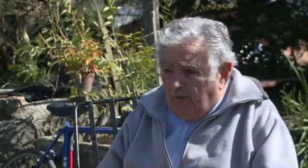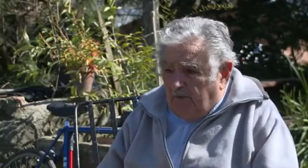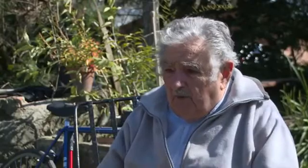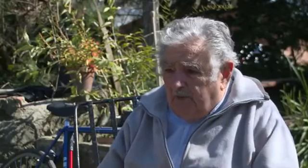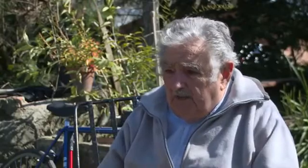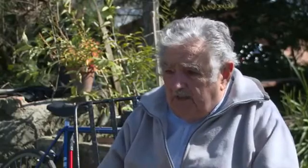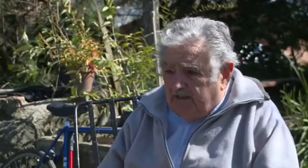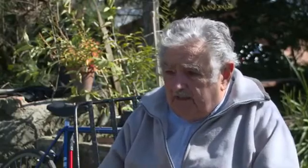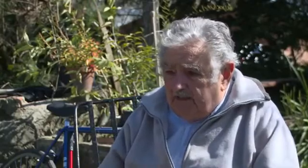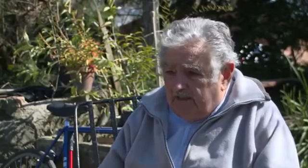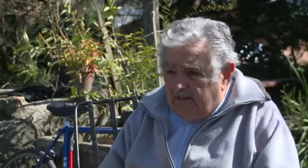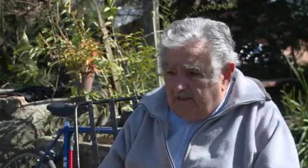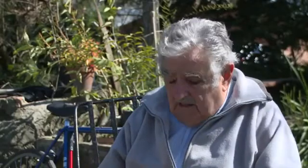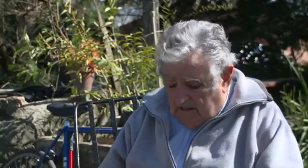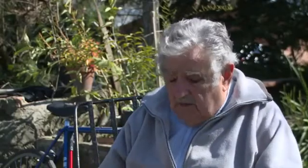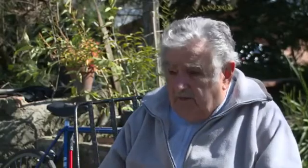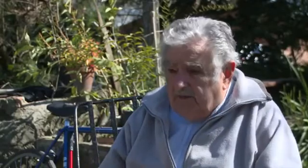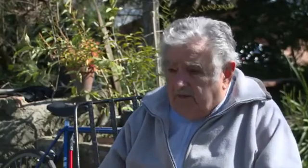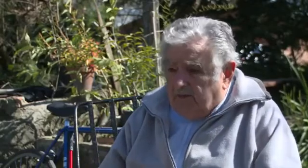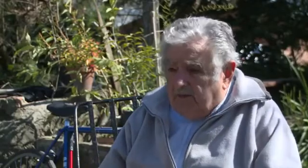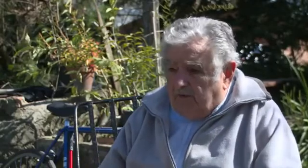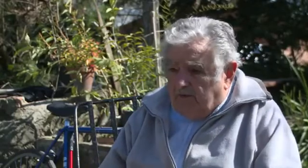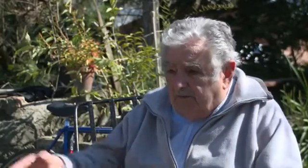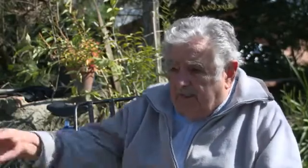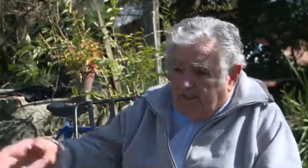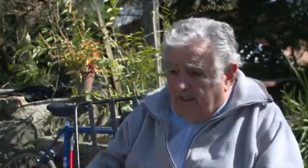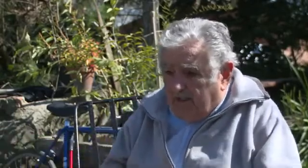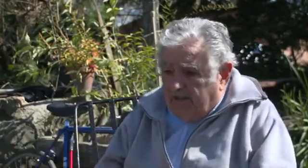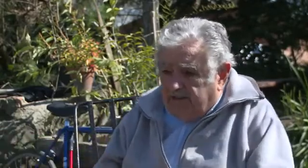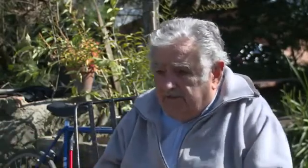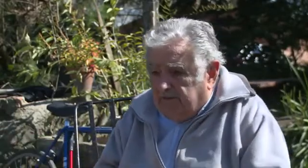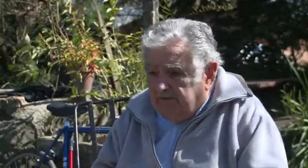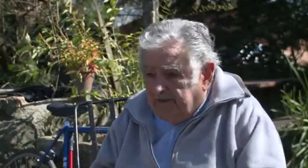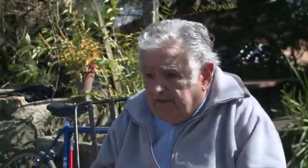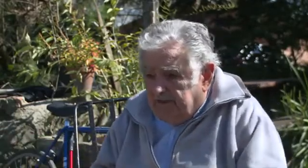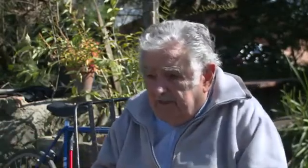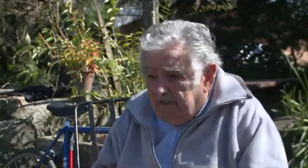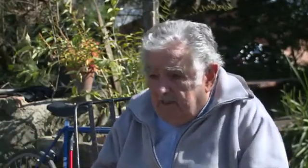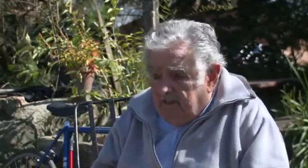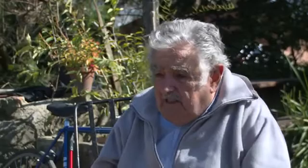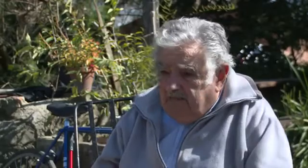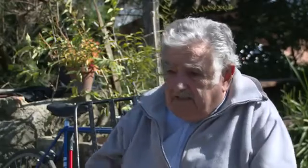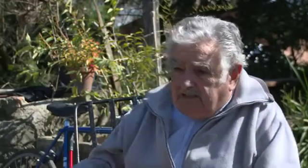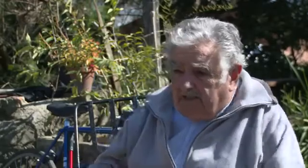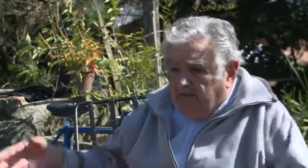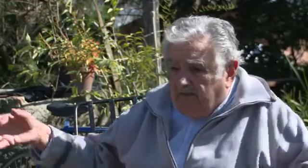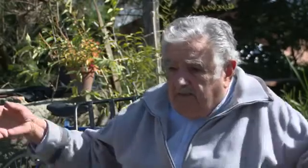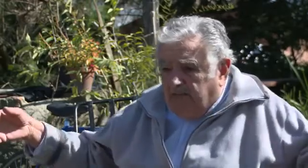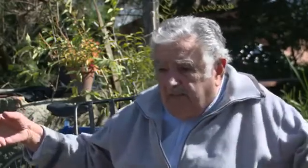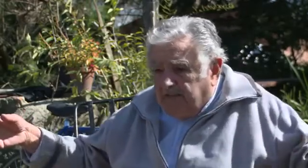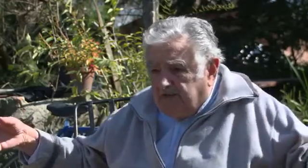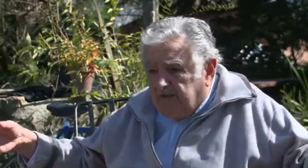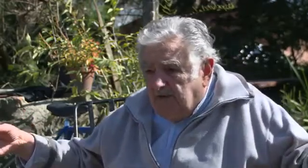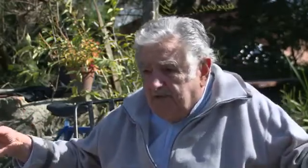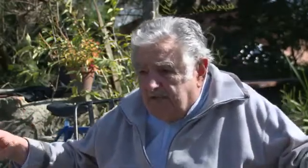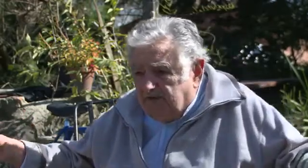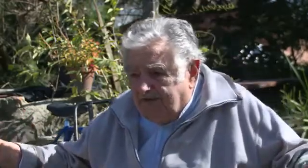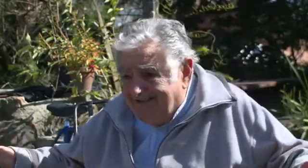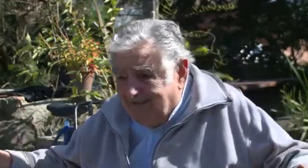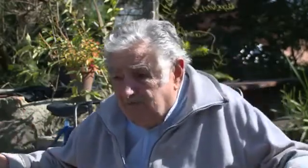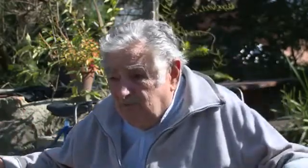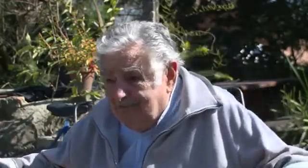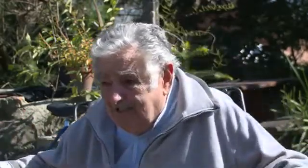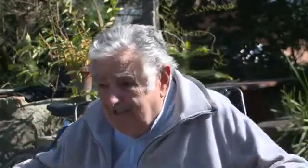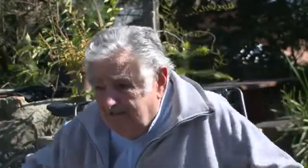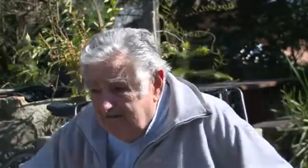Estamos preocupados por los países y cada gobierno está preocupado quién va a ganar las elecciones que vienen. Y mientras tanto aparecen problemas que